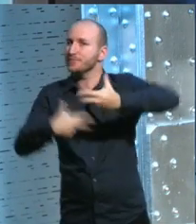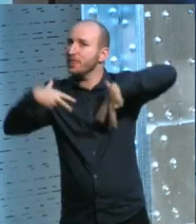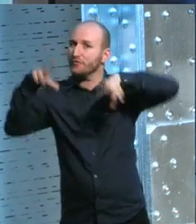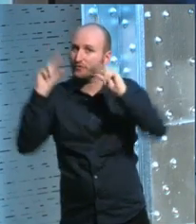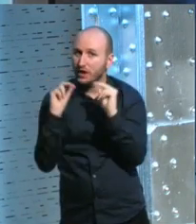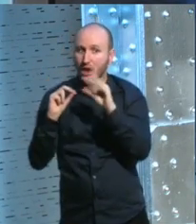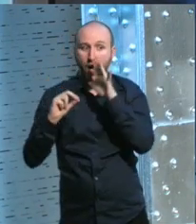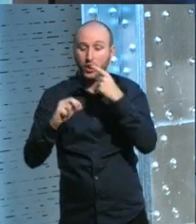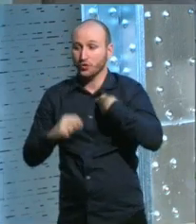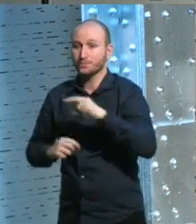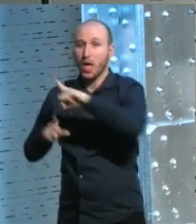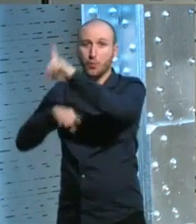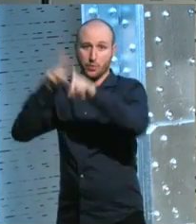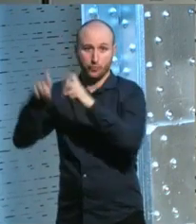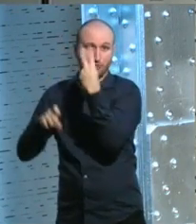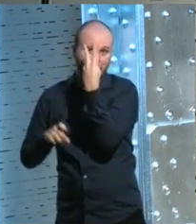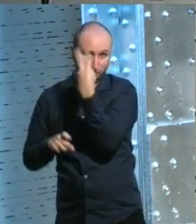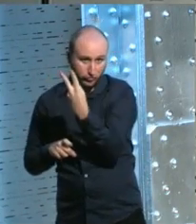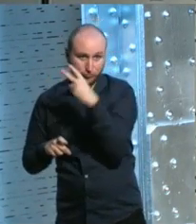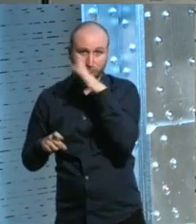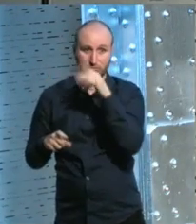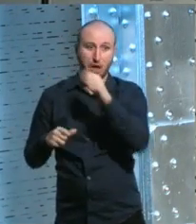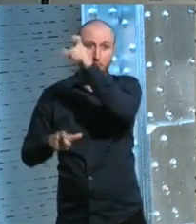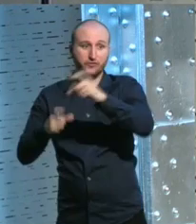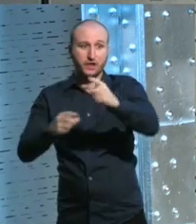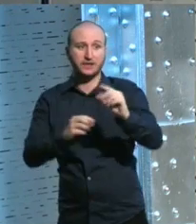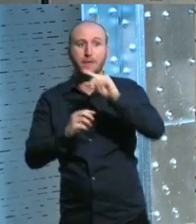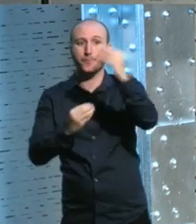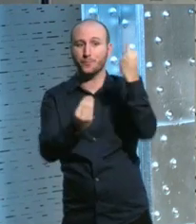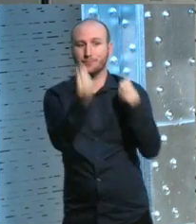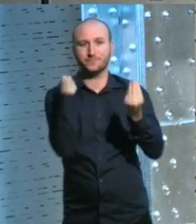pero yo te quiero hacer dos preguntas antes de dar paso a quien quiera preguntarte.